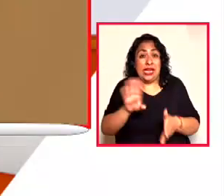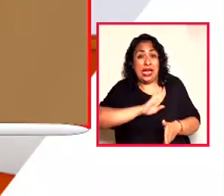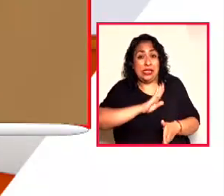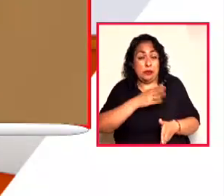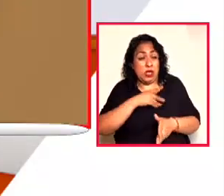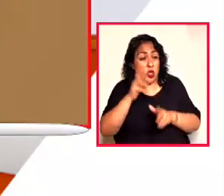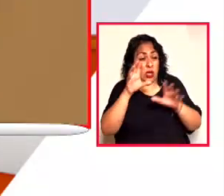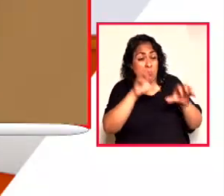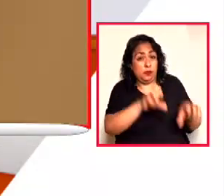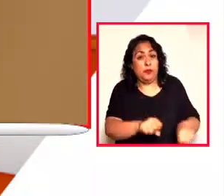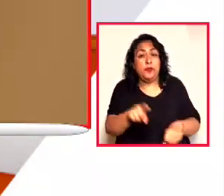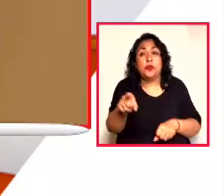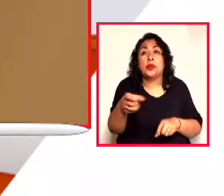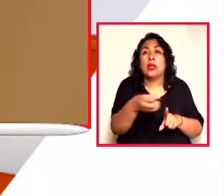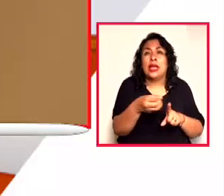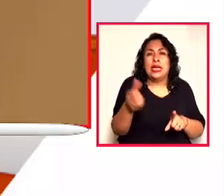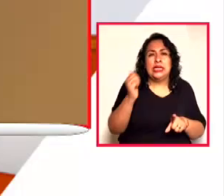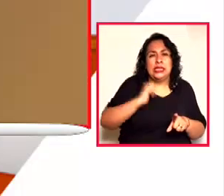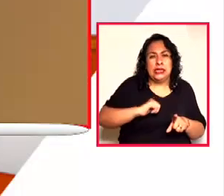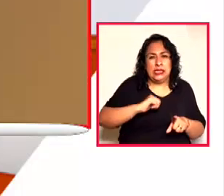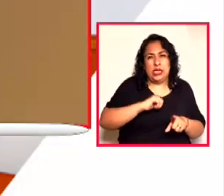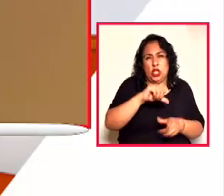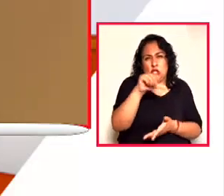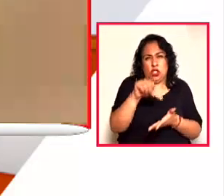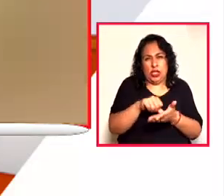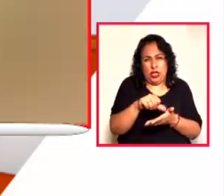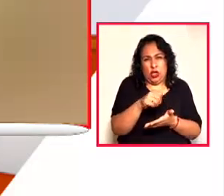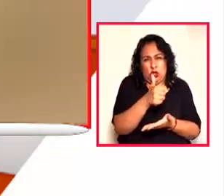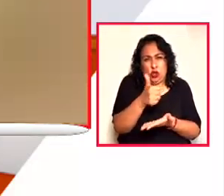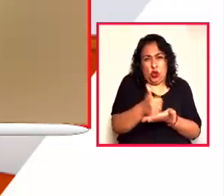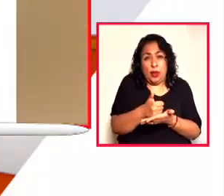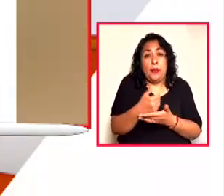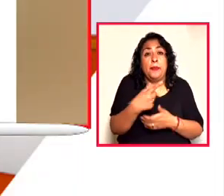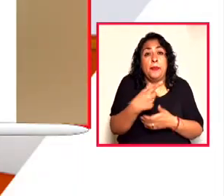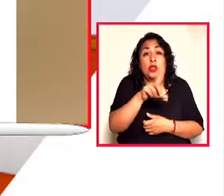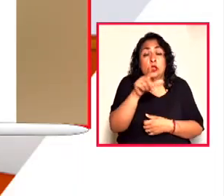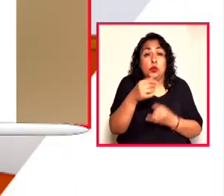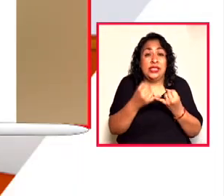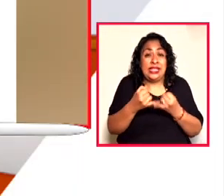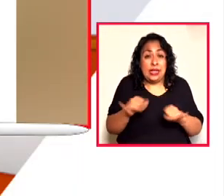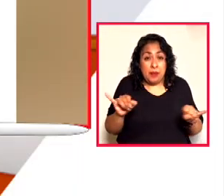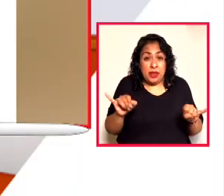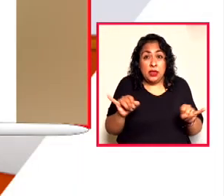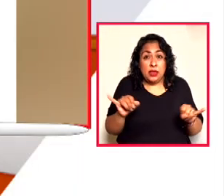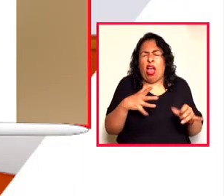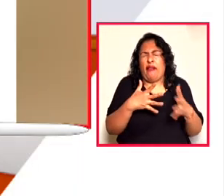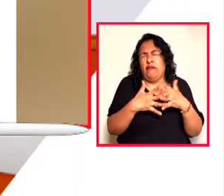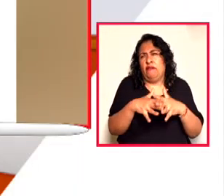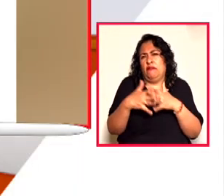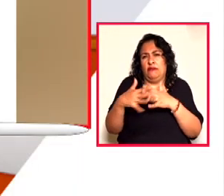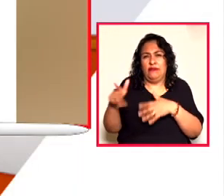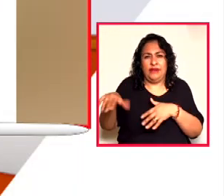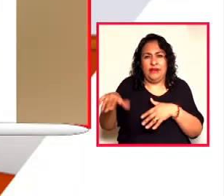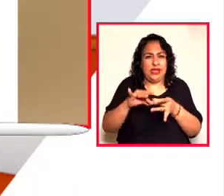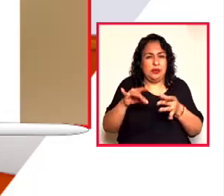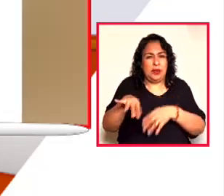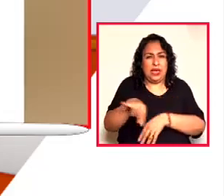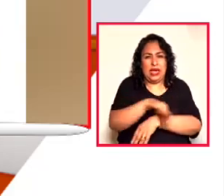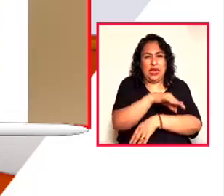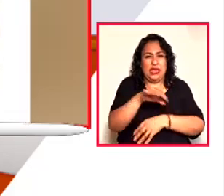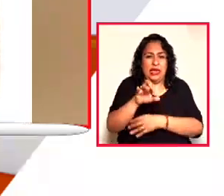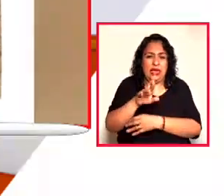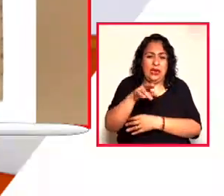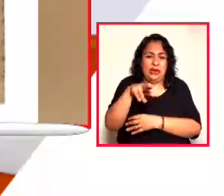se agrupó por varios siglos en el centro de la ciudad. Sin embargo, después de la independencia hubo un desorden, como lo explica el arquitecto Ernesto